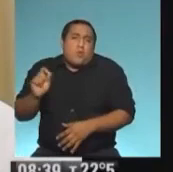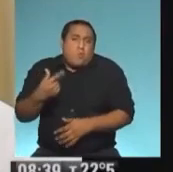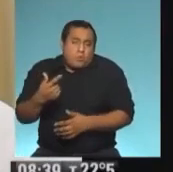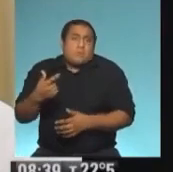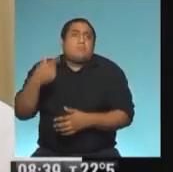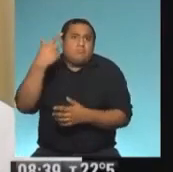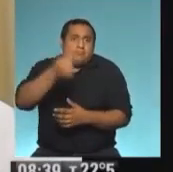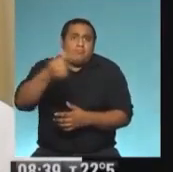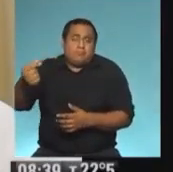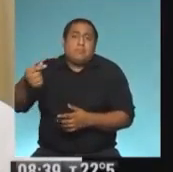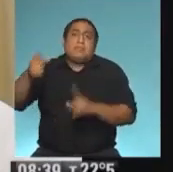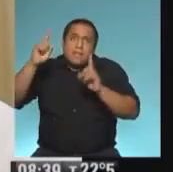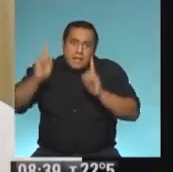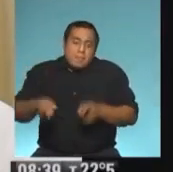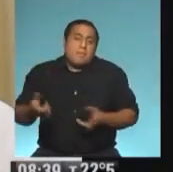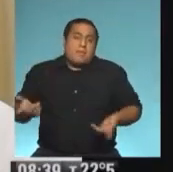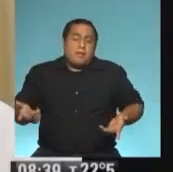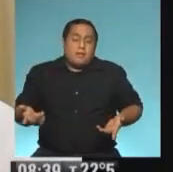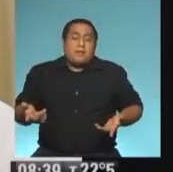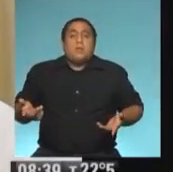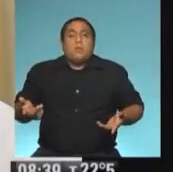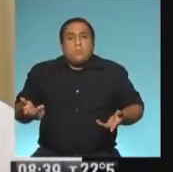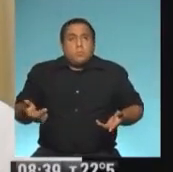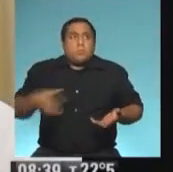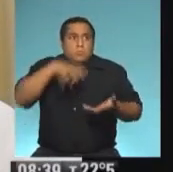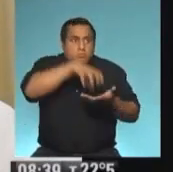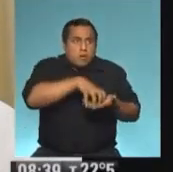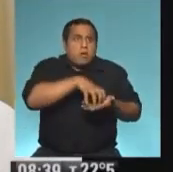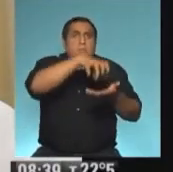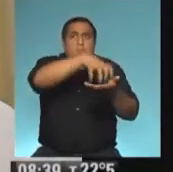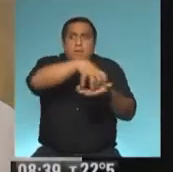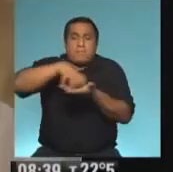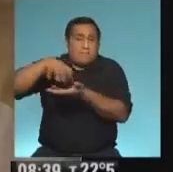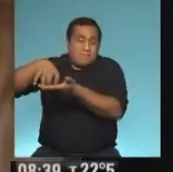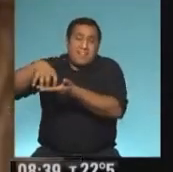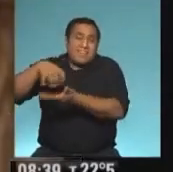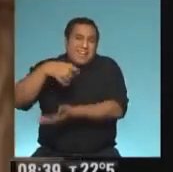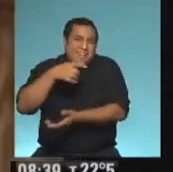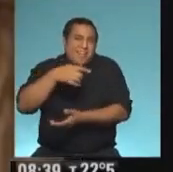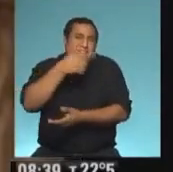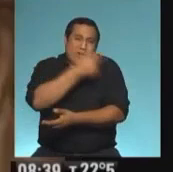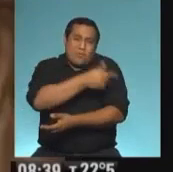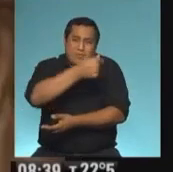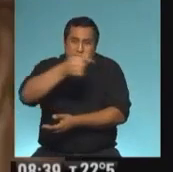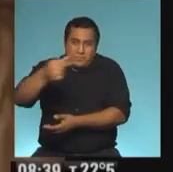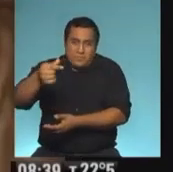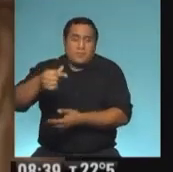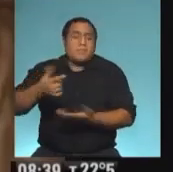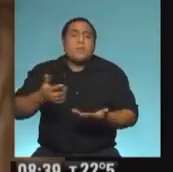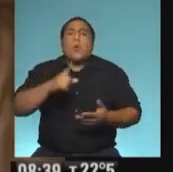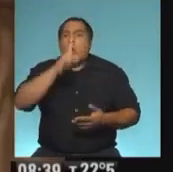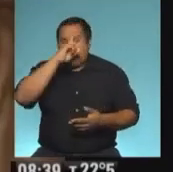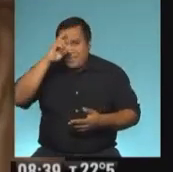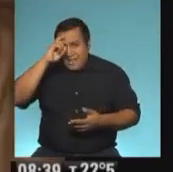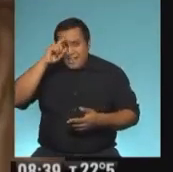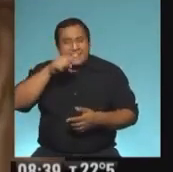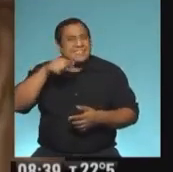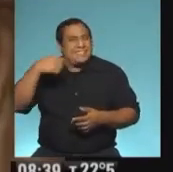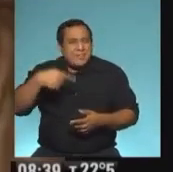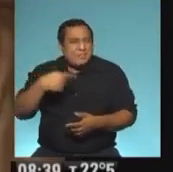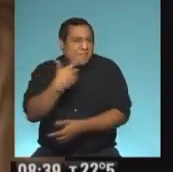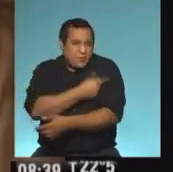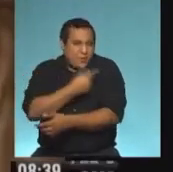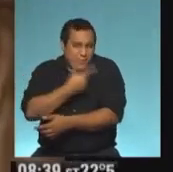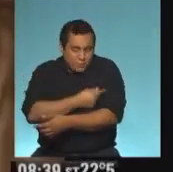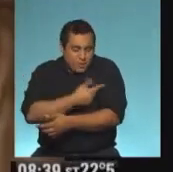que incluso ganar terreno y seguir en los vacunatorios habituales, en los CAPS fundamentalmente, en hospitales donde se aplican siempre las